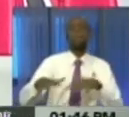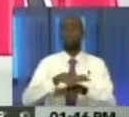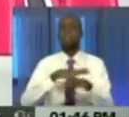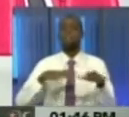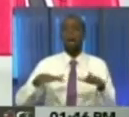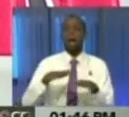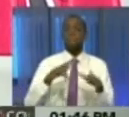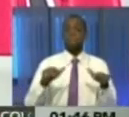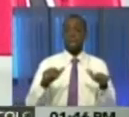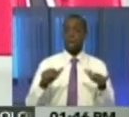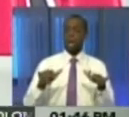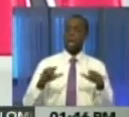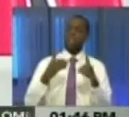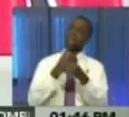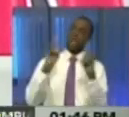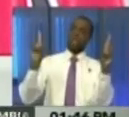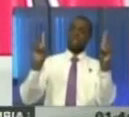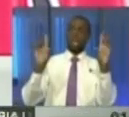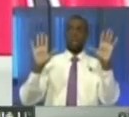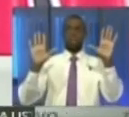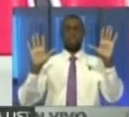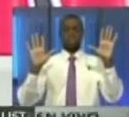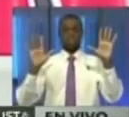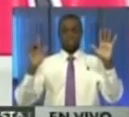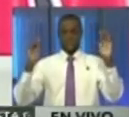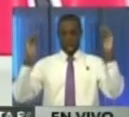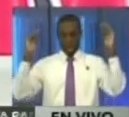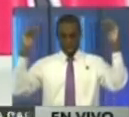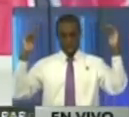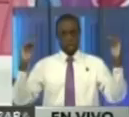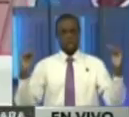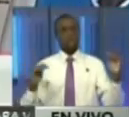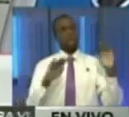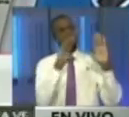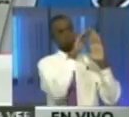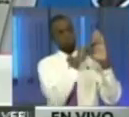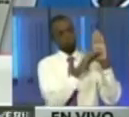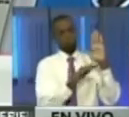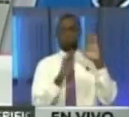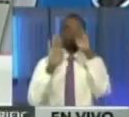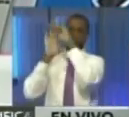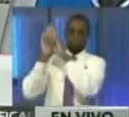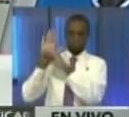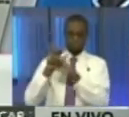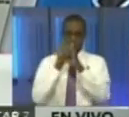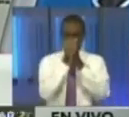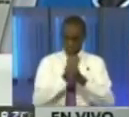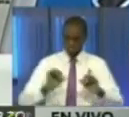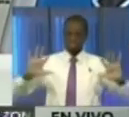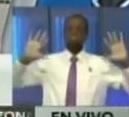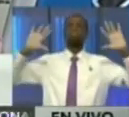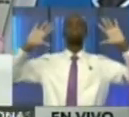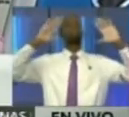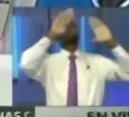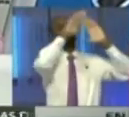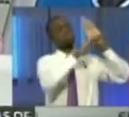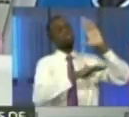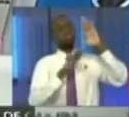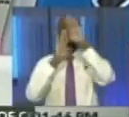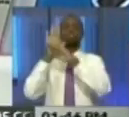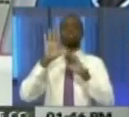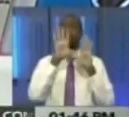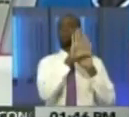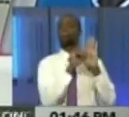mismo. Tiene las protecciones constitucionales a las que hemos hecho ya referencia.